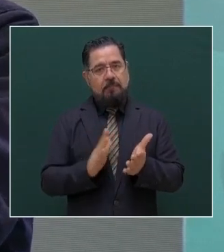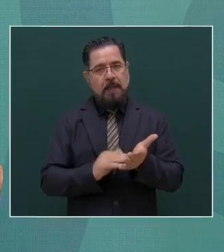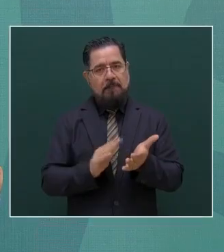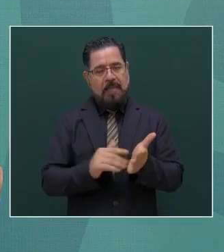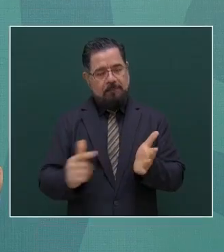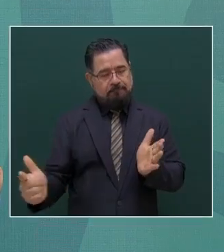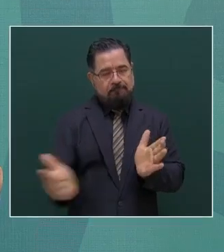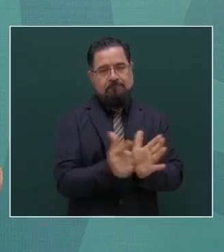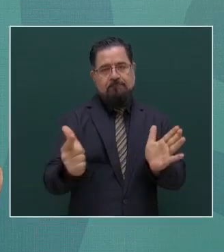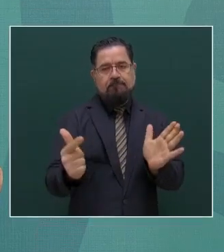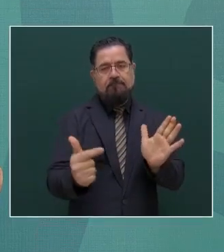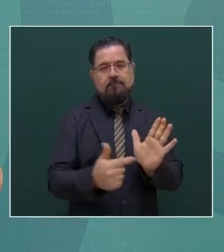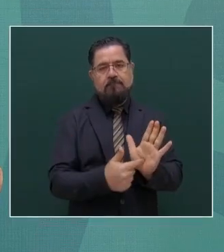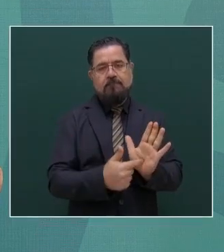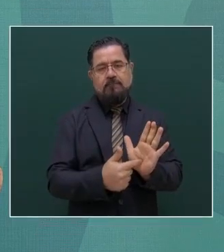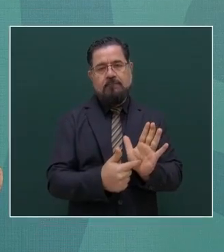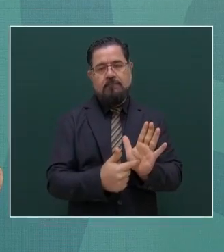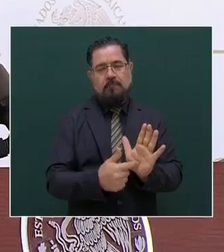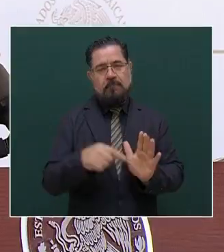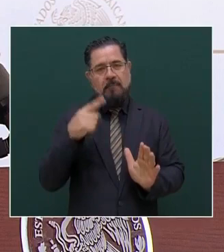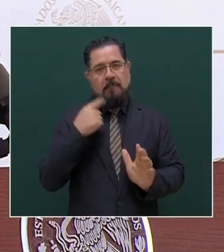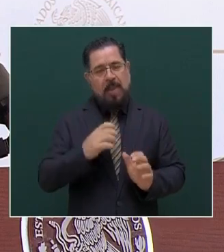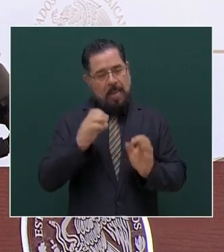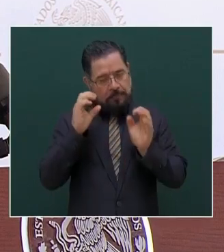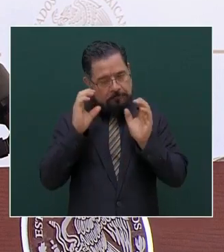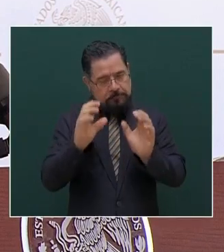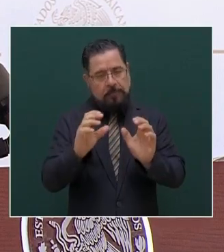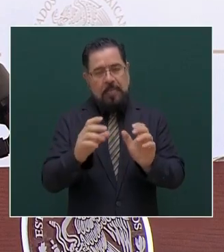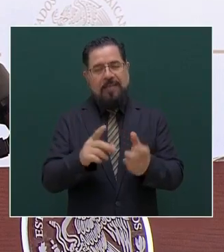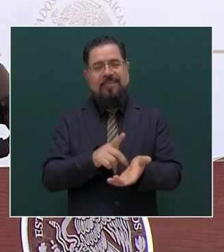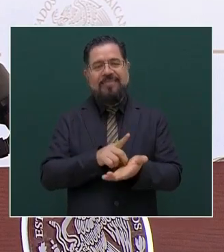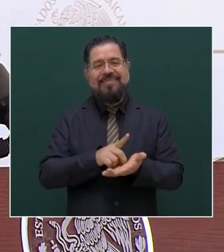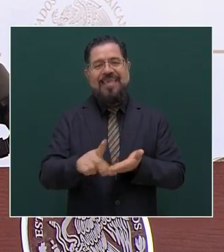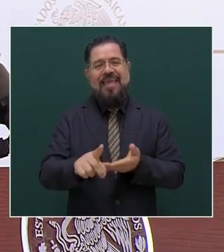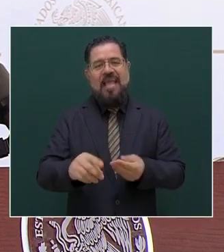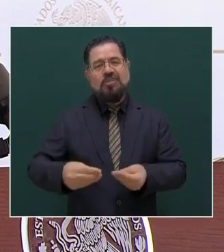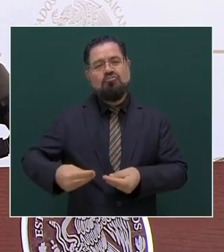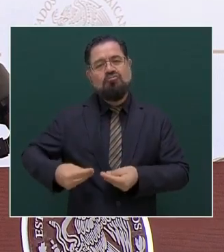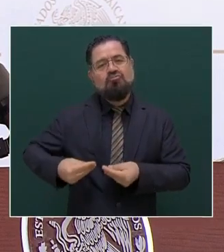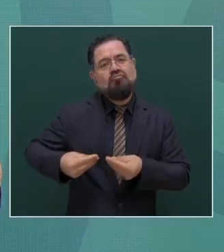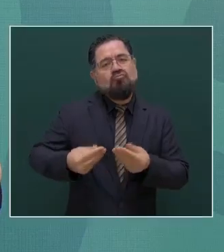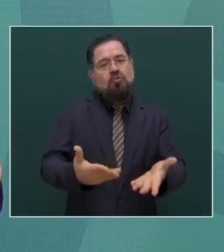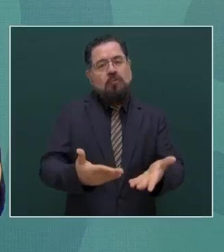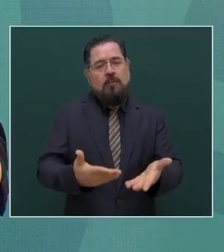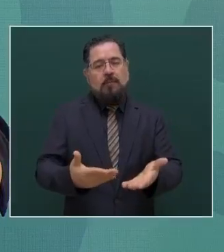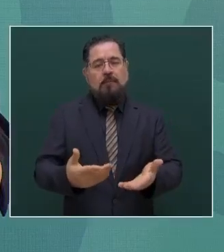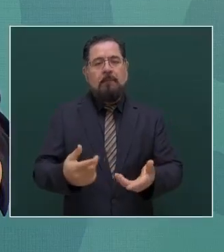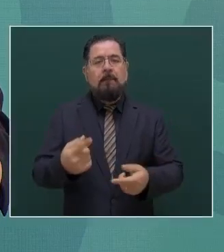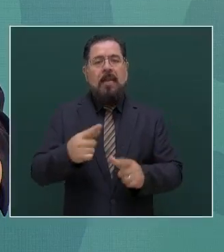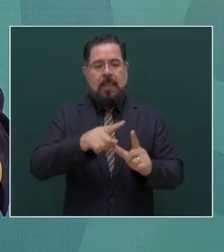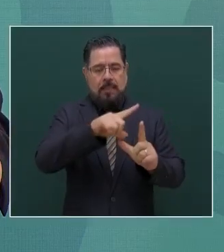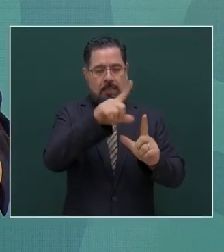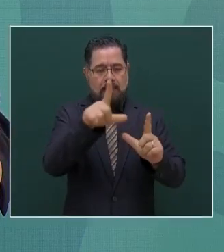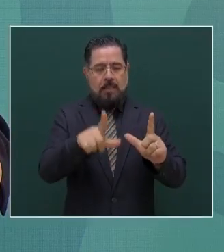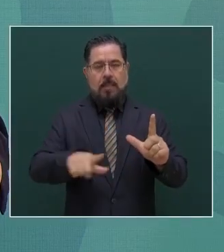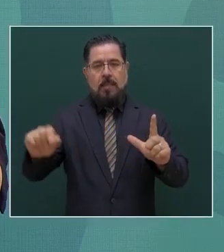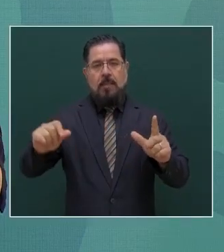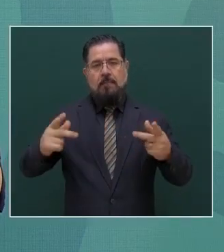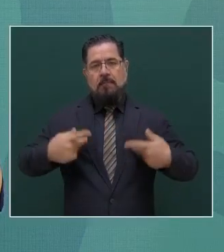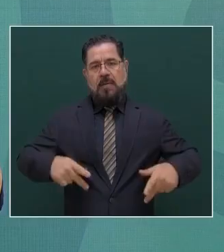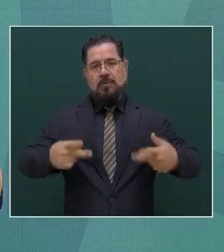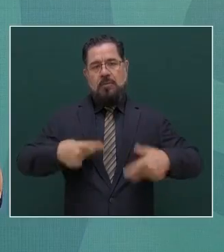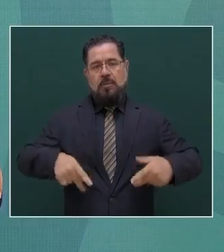es decir, garantizado el derecho para que la nación